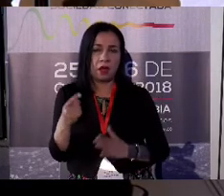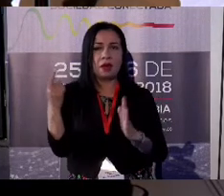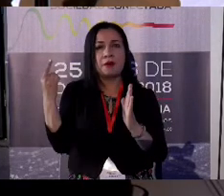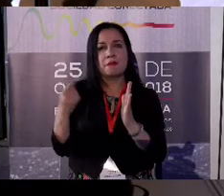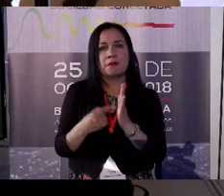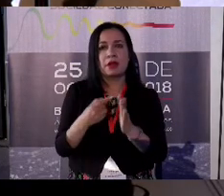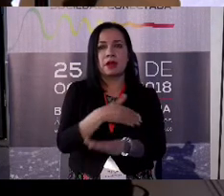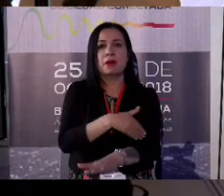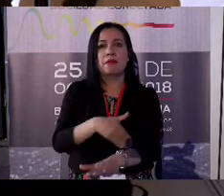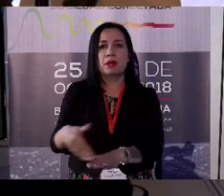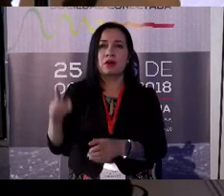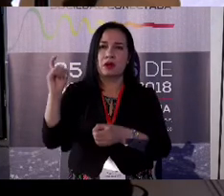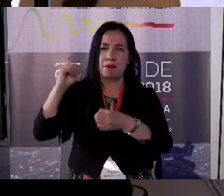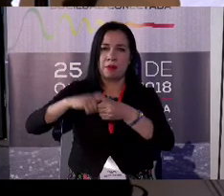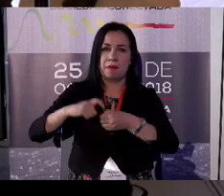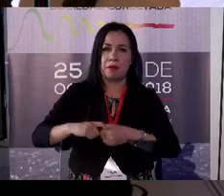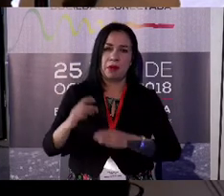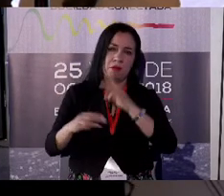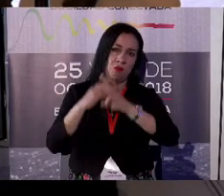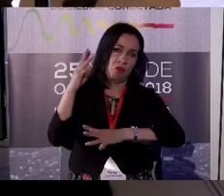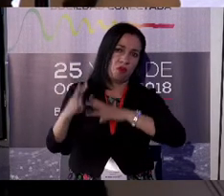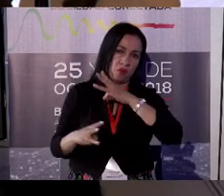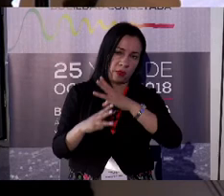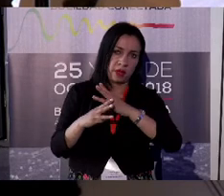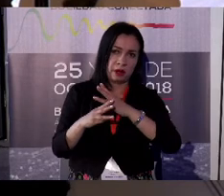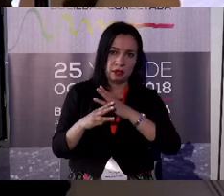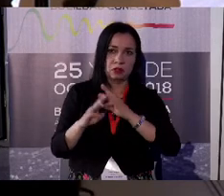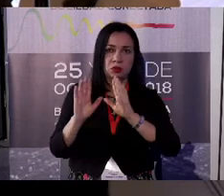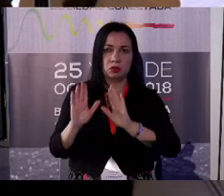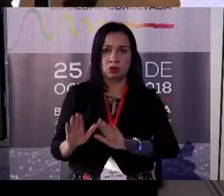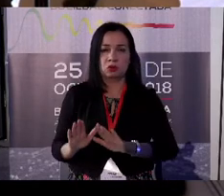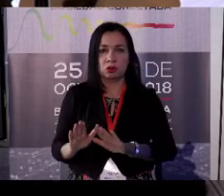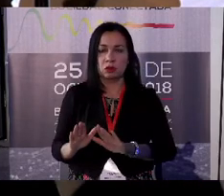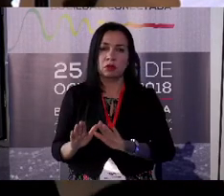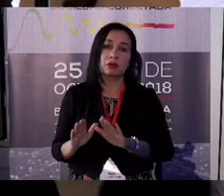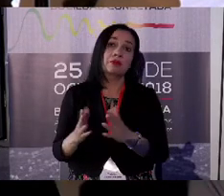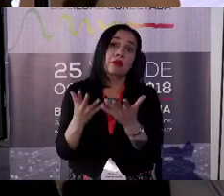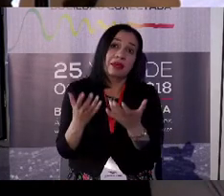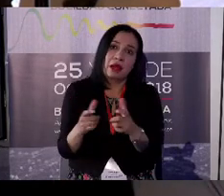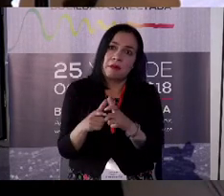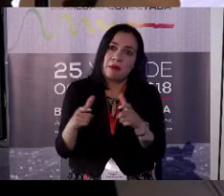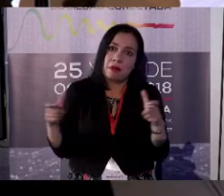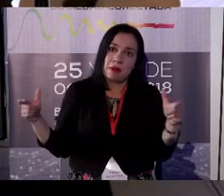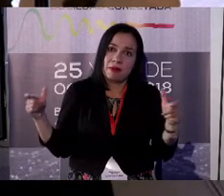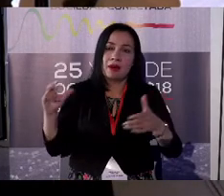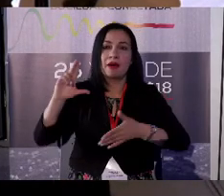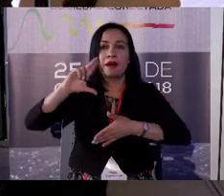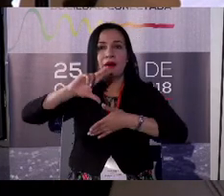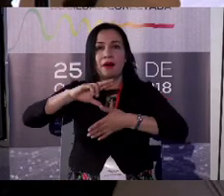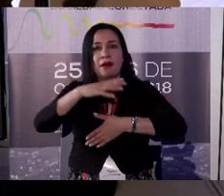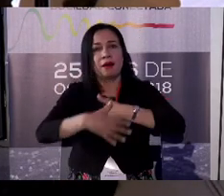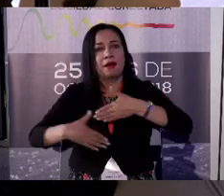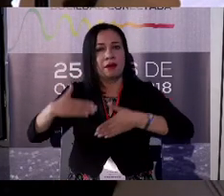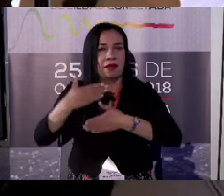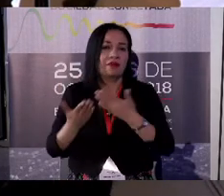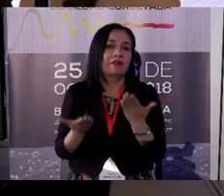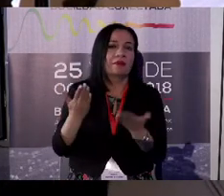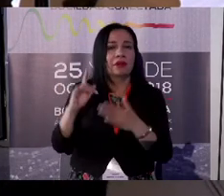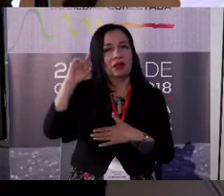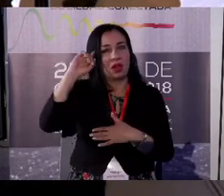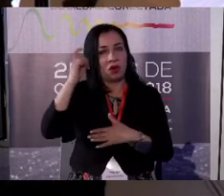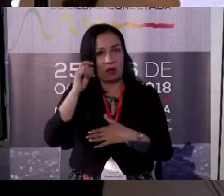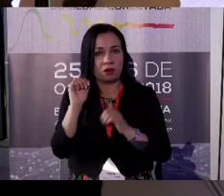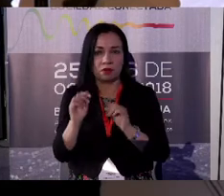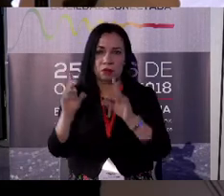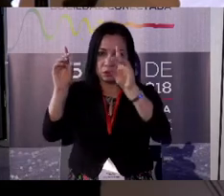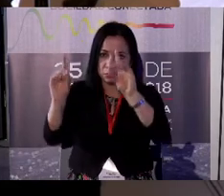de suscripciones a nivel mundial. Esperamos que sean muchas aquí en América Latina. Dependemos de los gobiernos y las